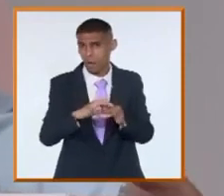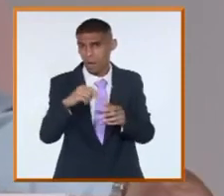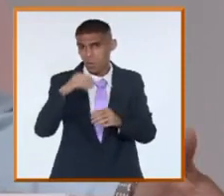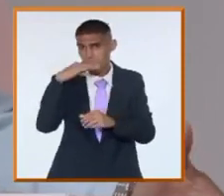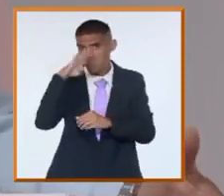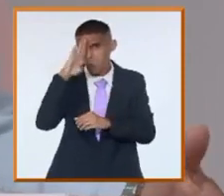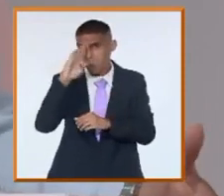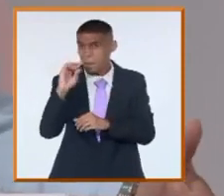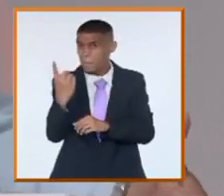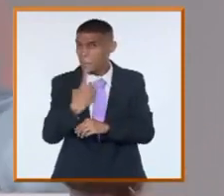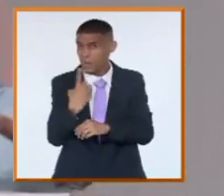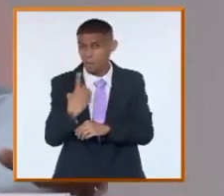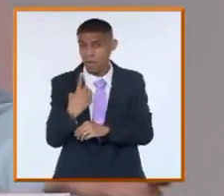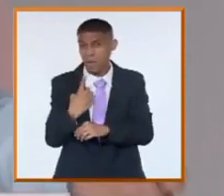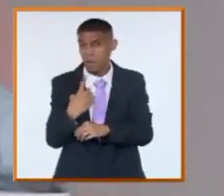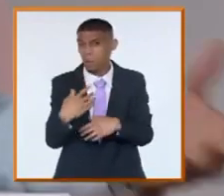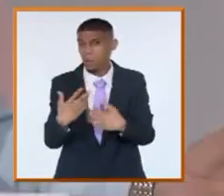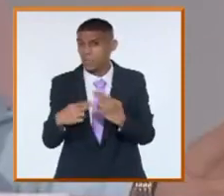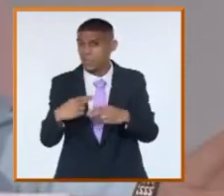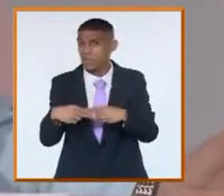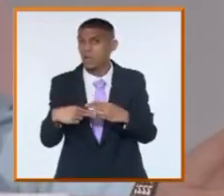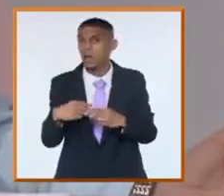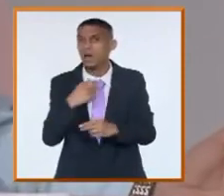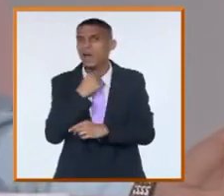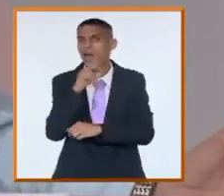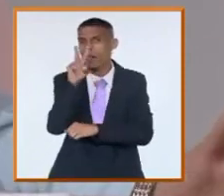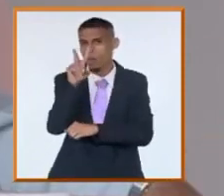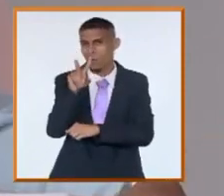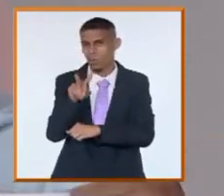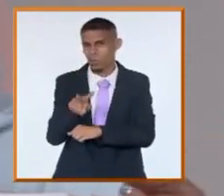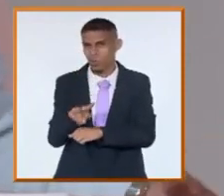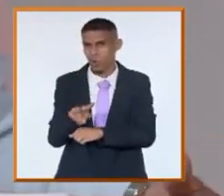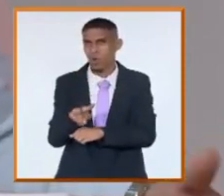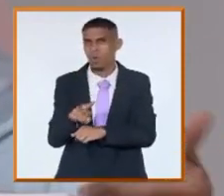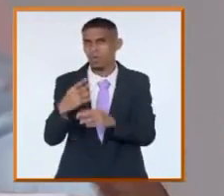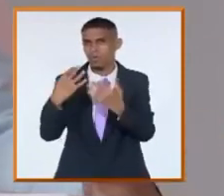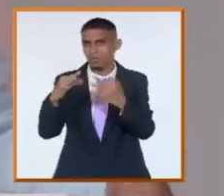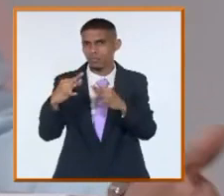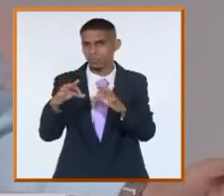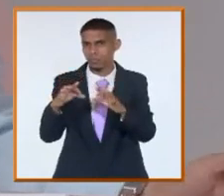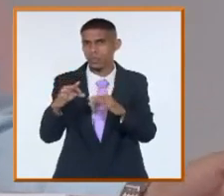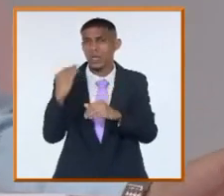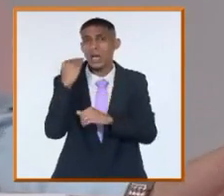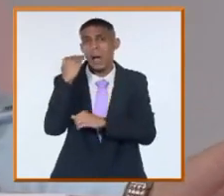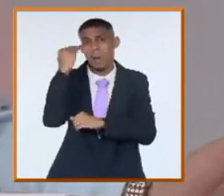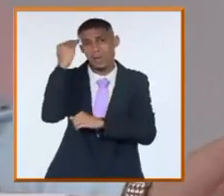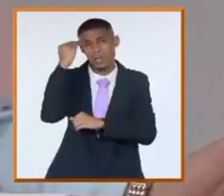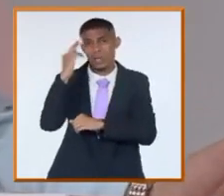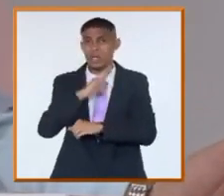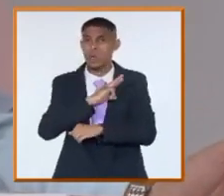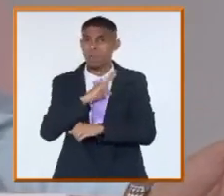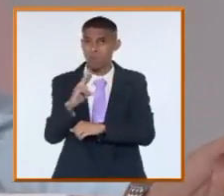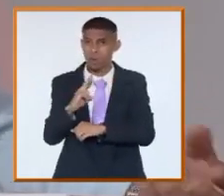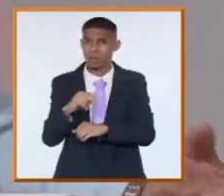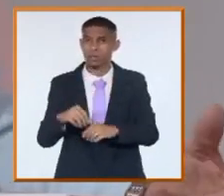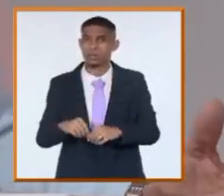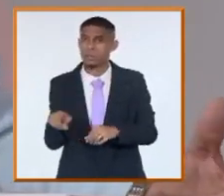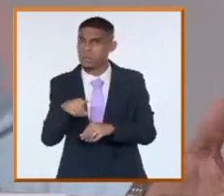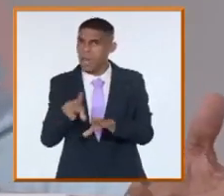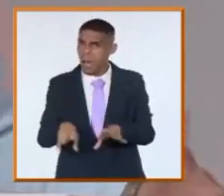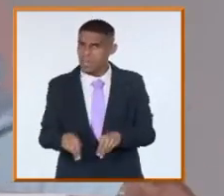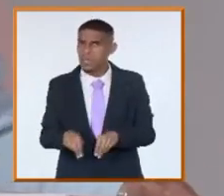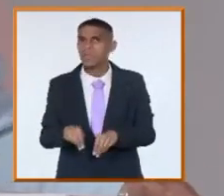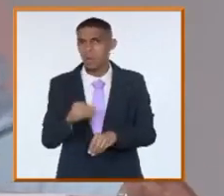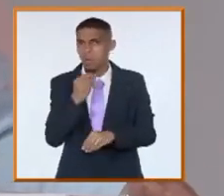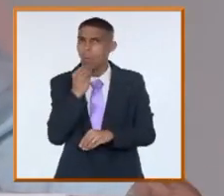áreas a trabajar siempre vemos su su currículo y su capacidad para dar respuesta a las cosas que van a hacer o